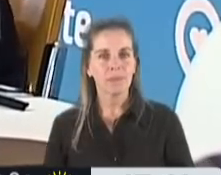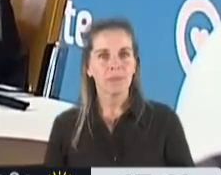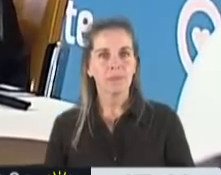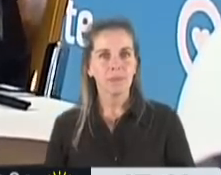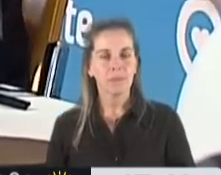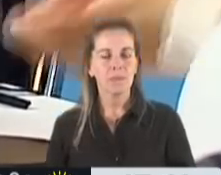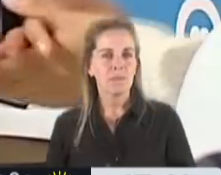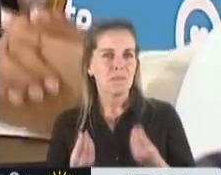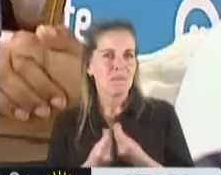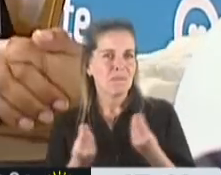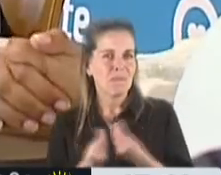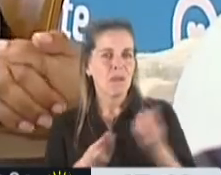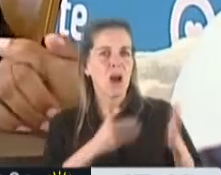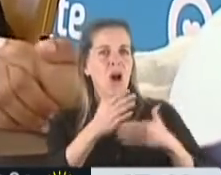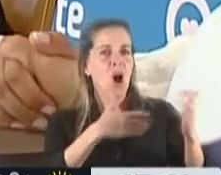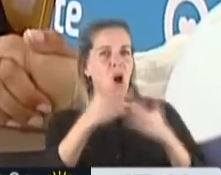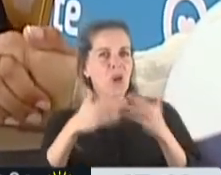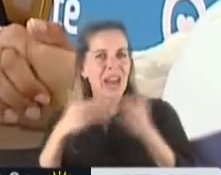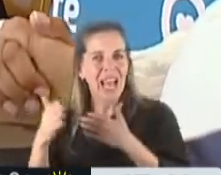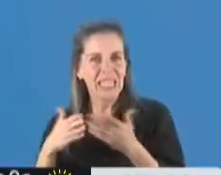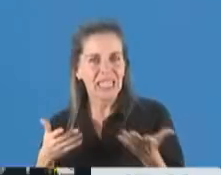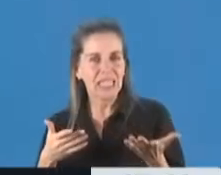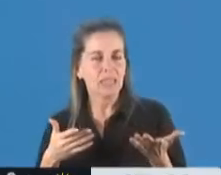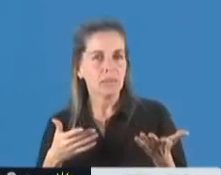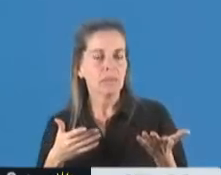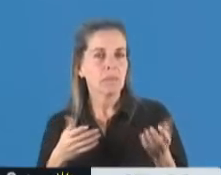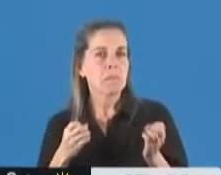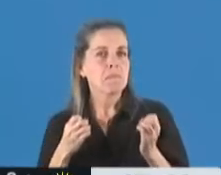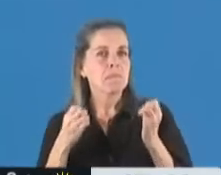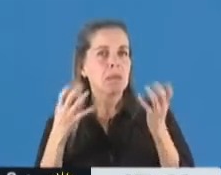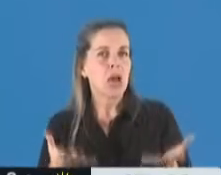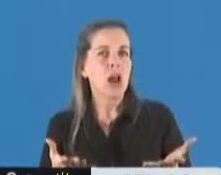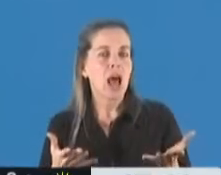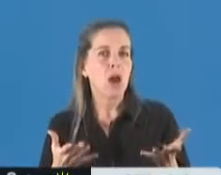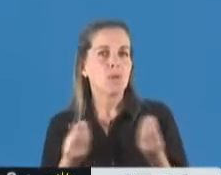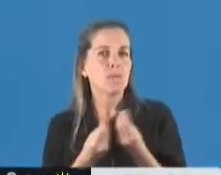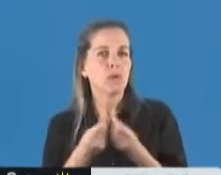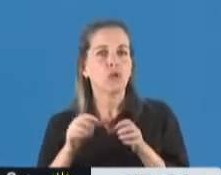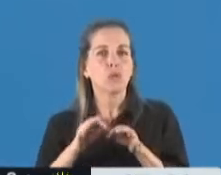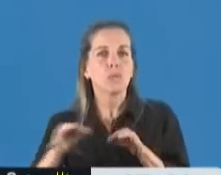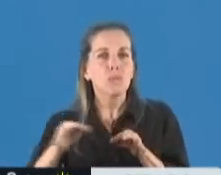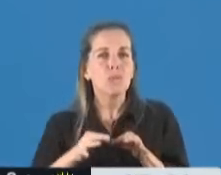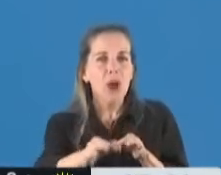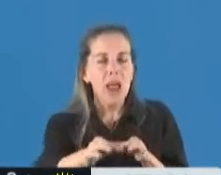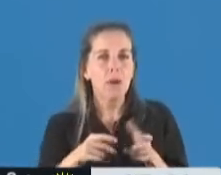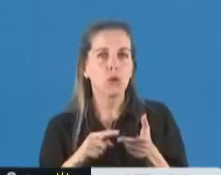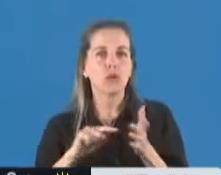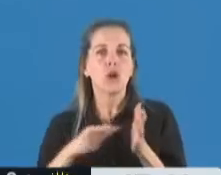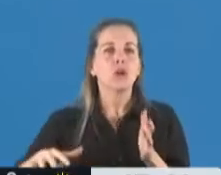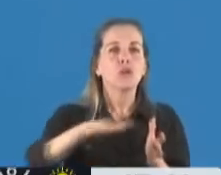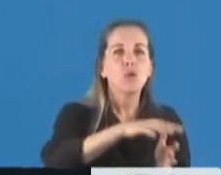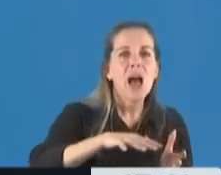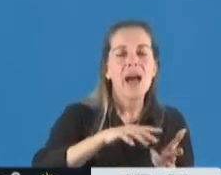Son muchas obras que mejoraron las condiciones de infraestructura de muchos pueblos, de muchas ciudades, del interior